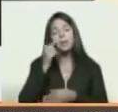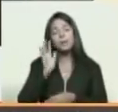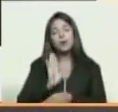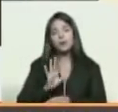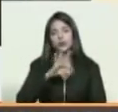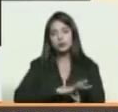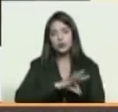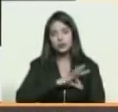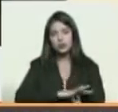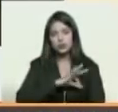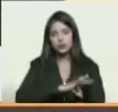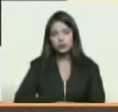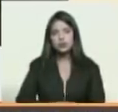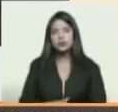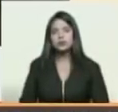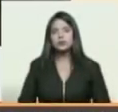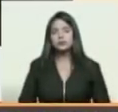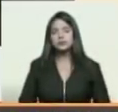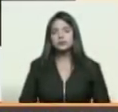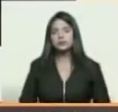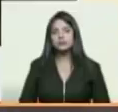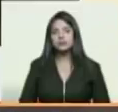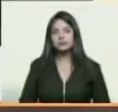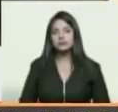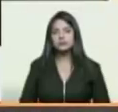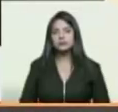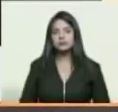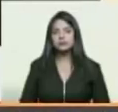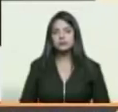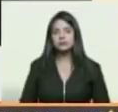social, por el mejoramiento profesional.